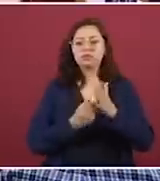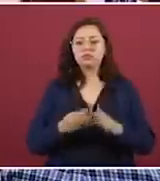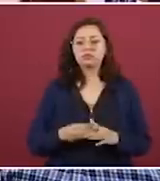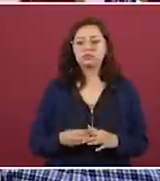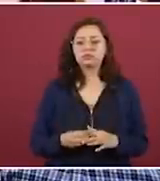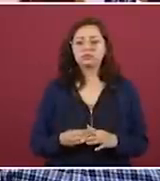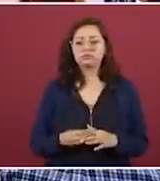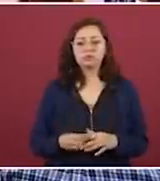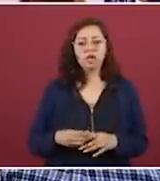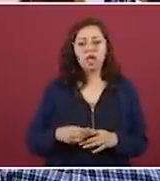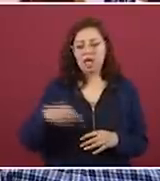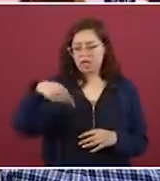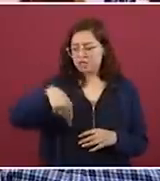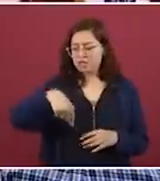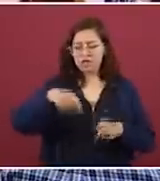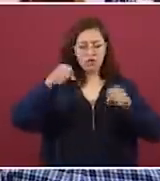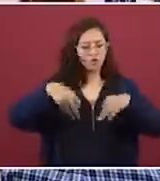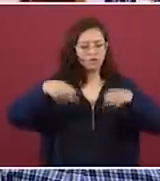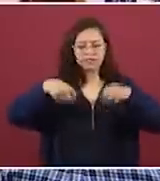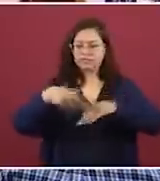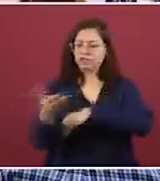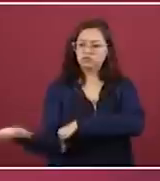aquí en oficina todo el tiempo.